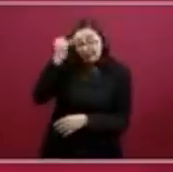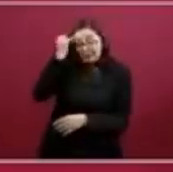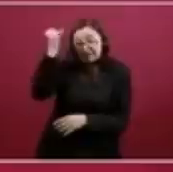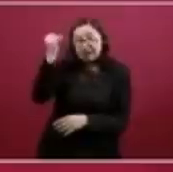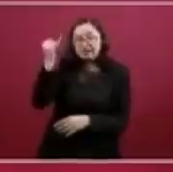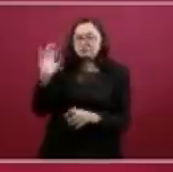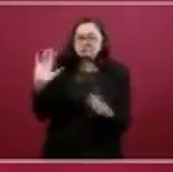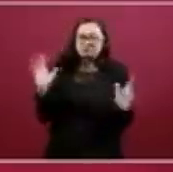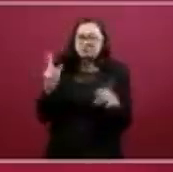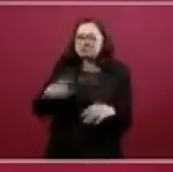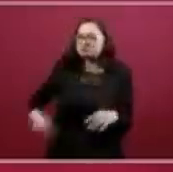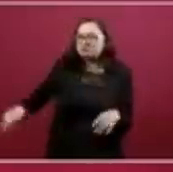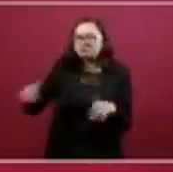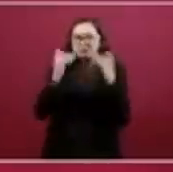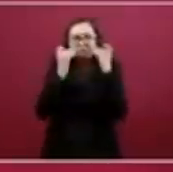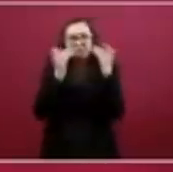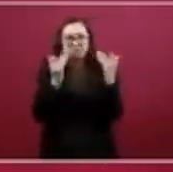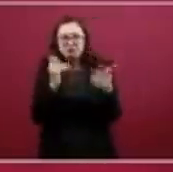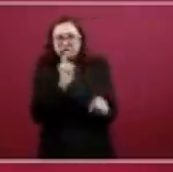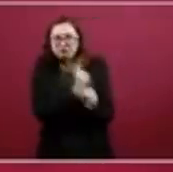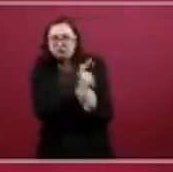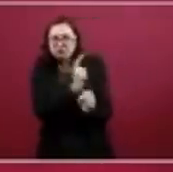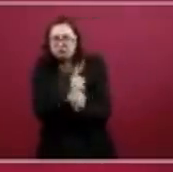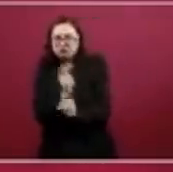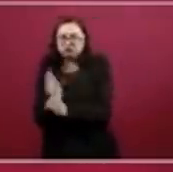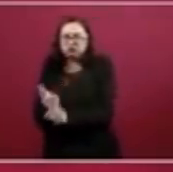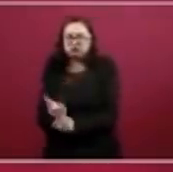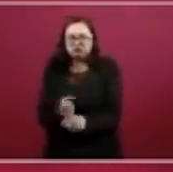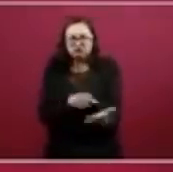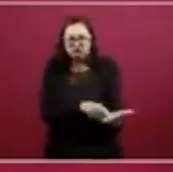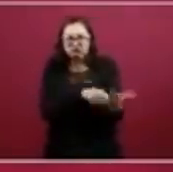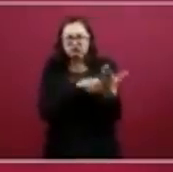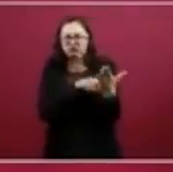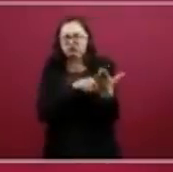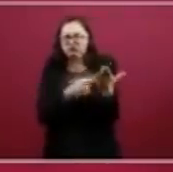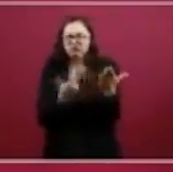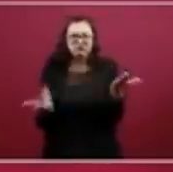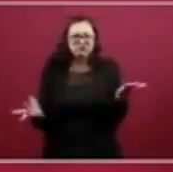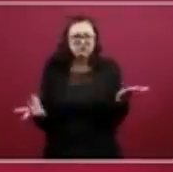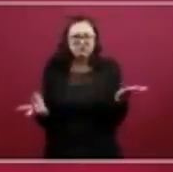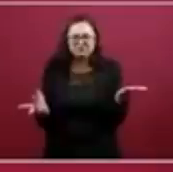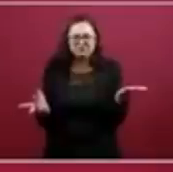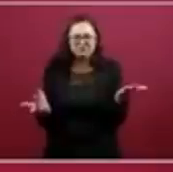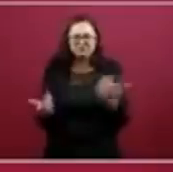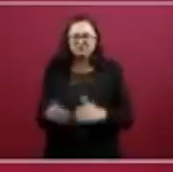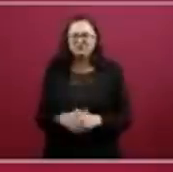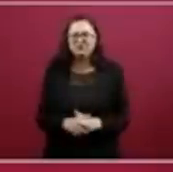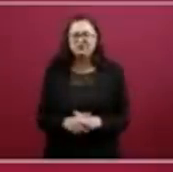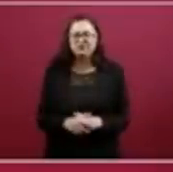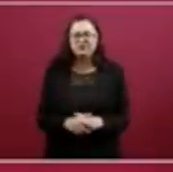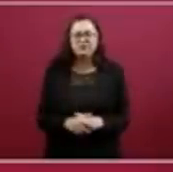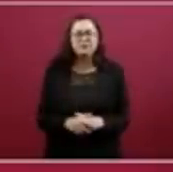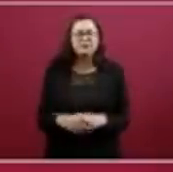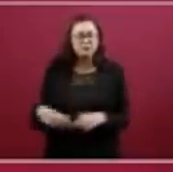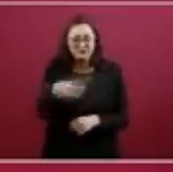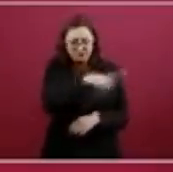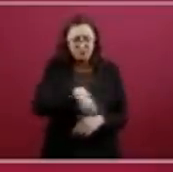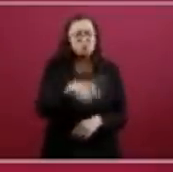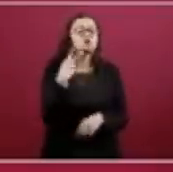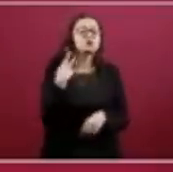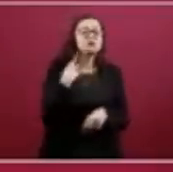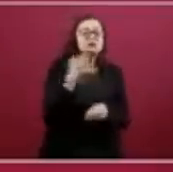juicio práctico, son resultados. A ver, los defensores de esa